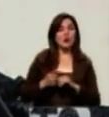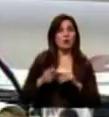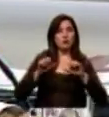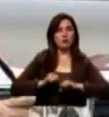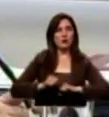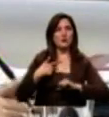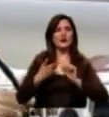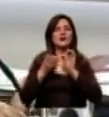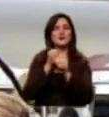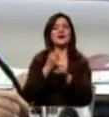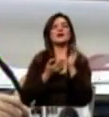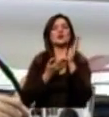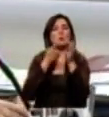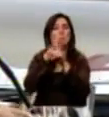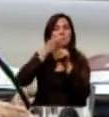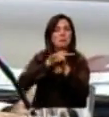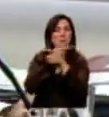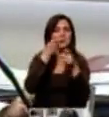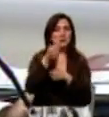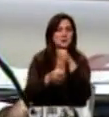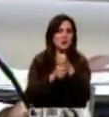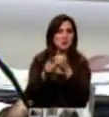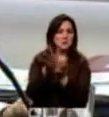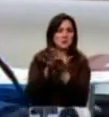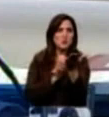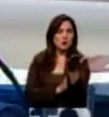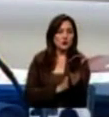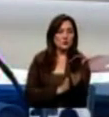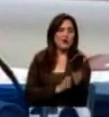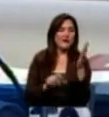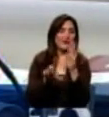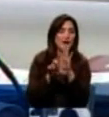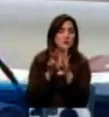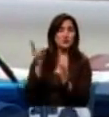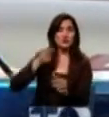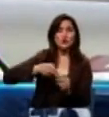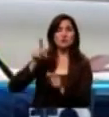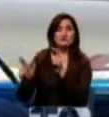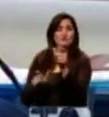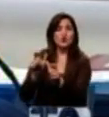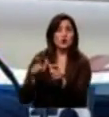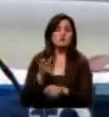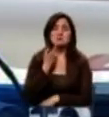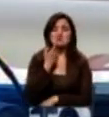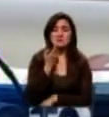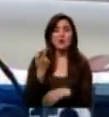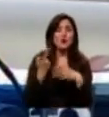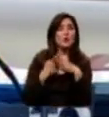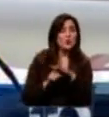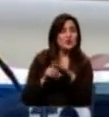coercitivas. Desde el mes de marzo de este año existe un proyecto de Código Orgánico de Participación Ciudadana en el que se